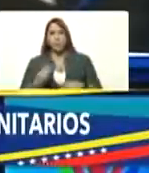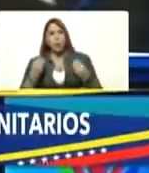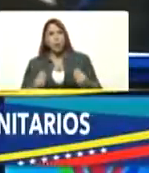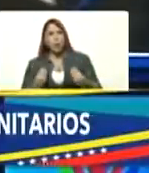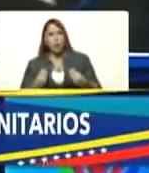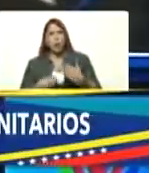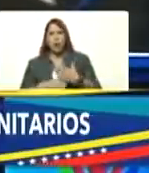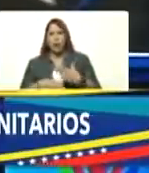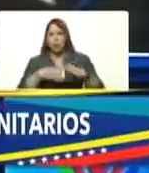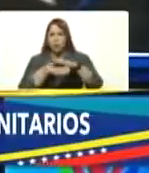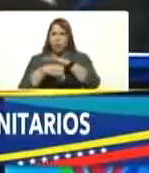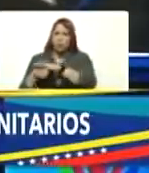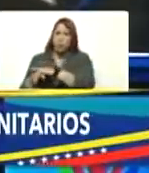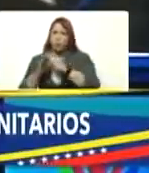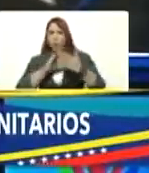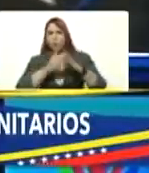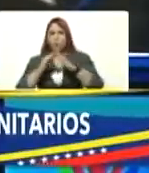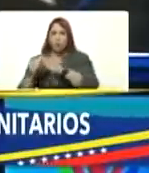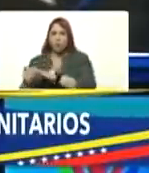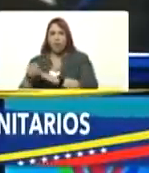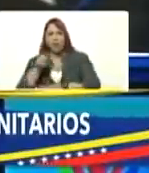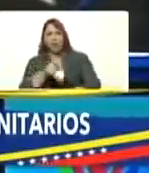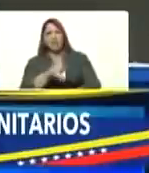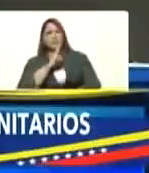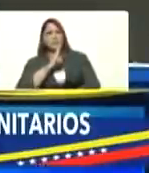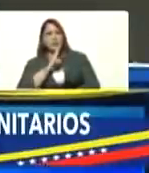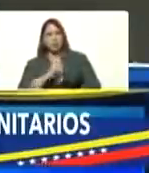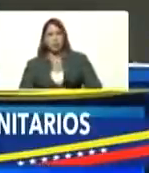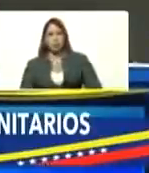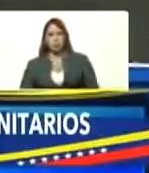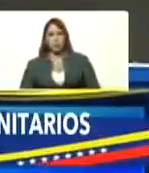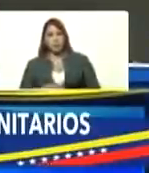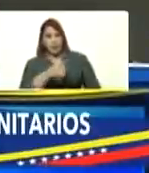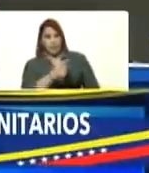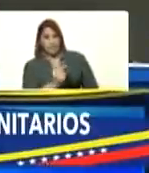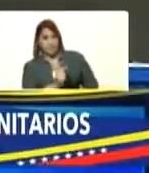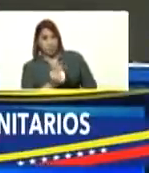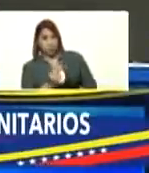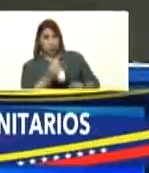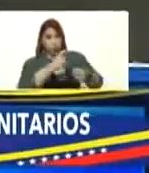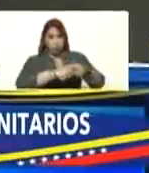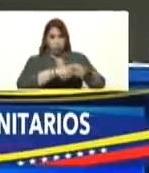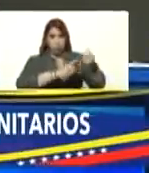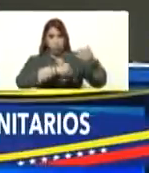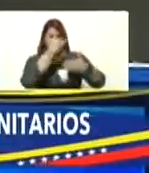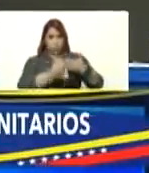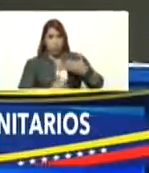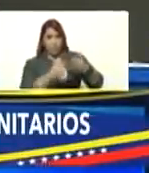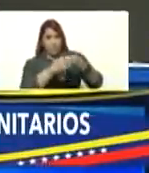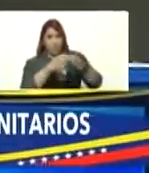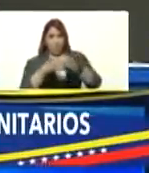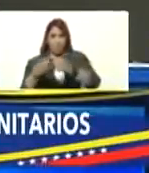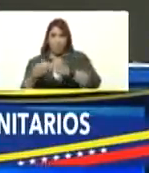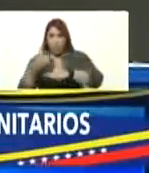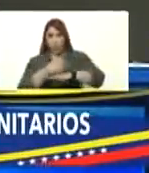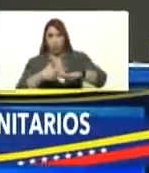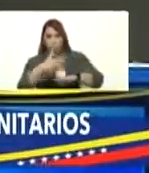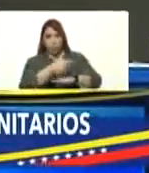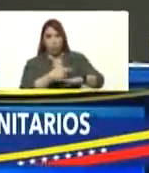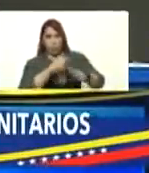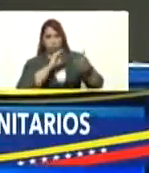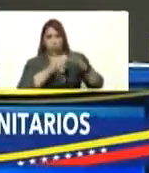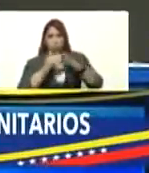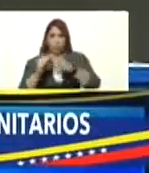¿Cómo accede una comunidad a ese fondo? Ellos cargan el proyecto, está la estructura de los gobiernos comunitarios a nivel del eje territorial y